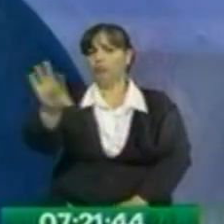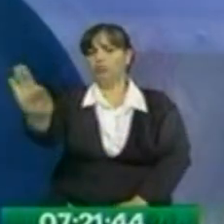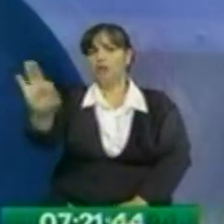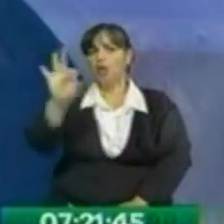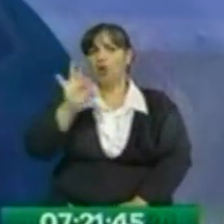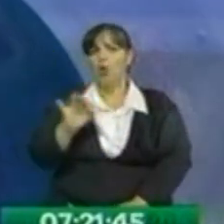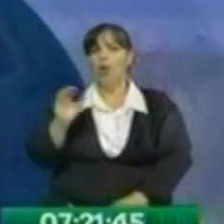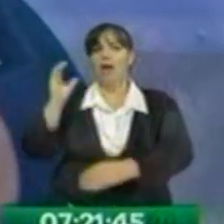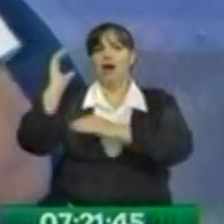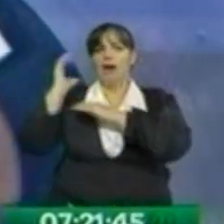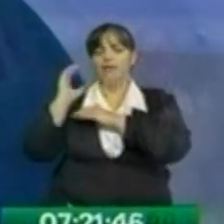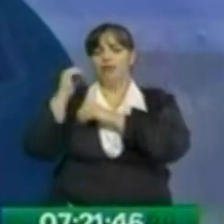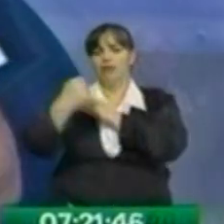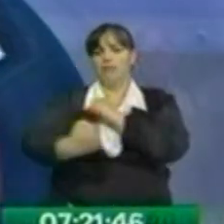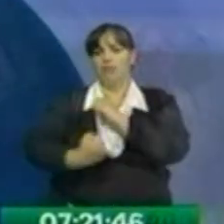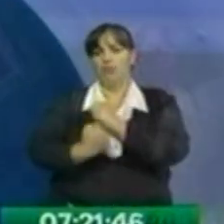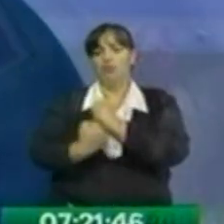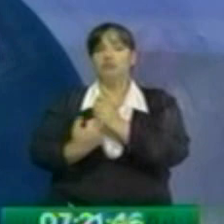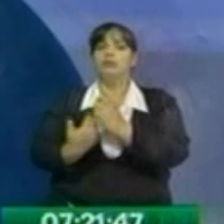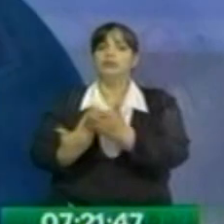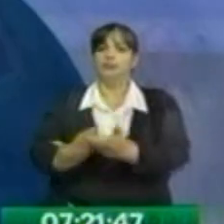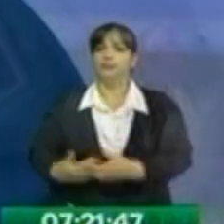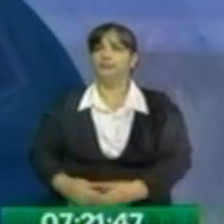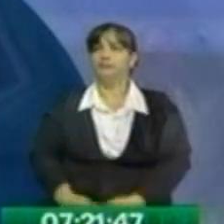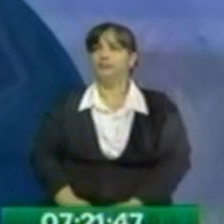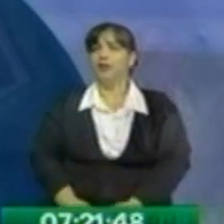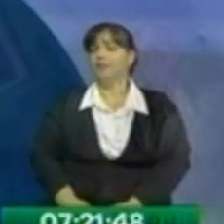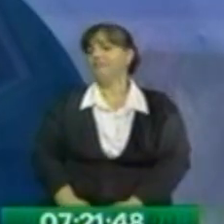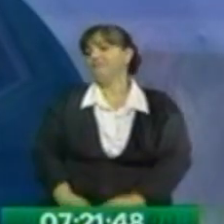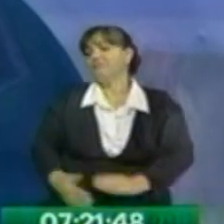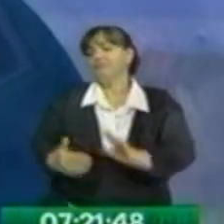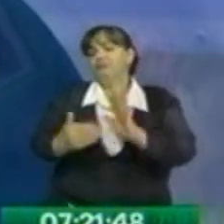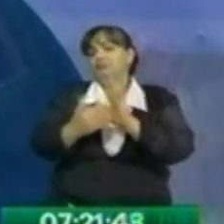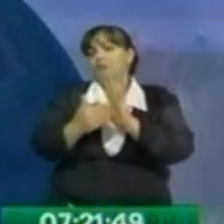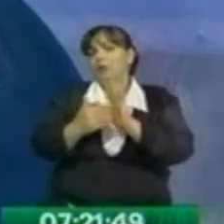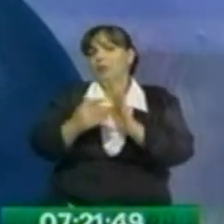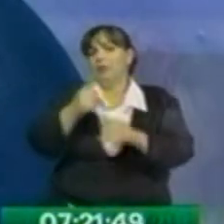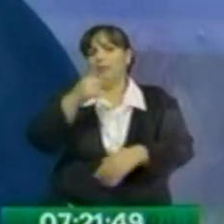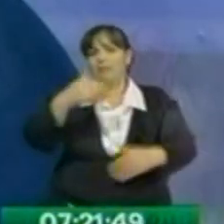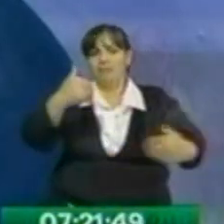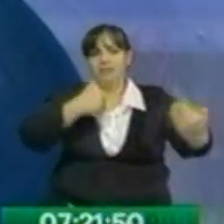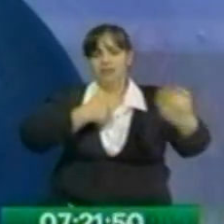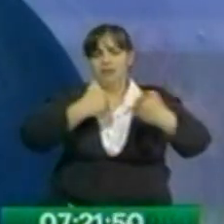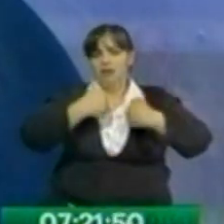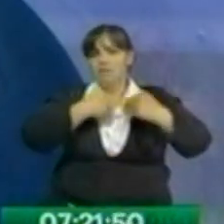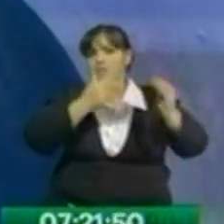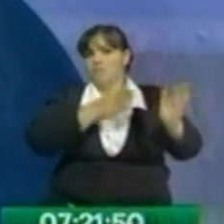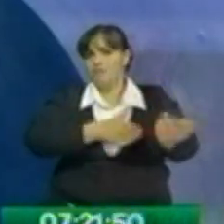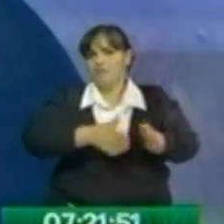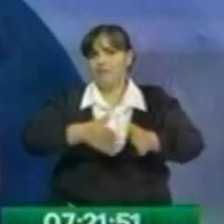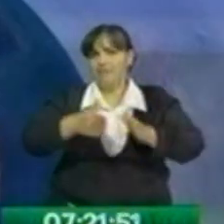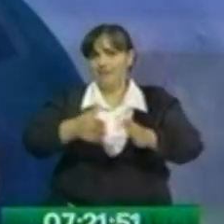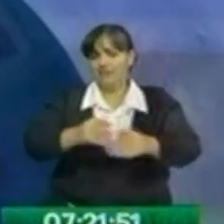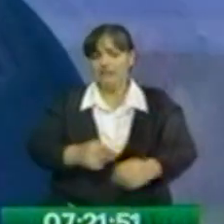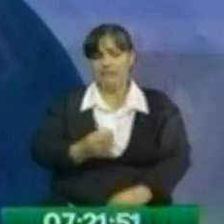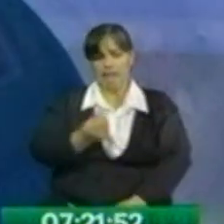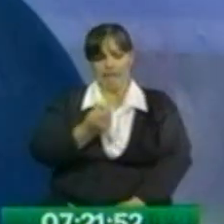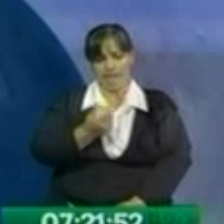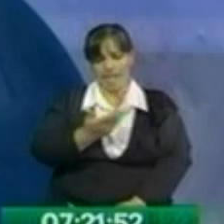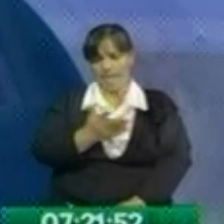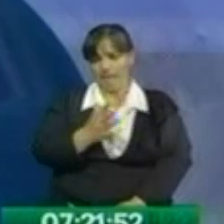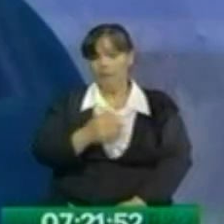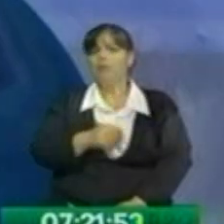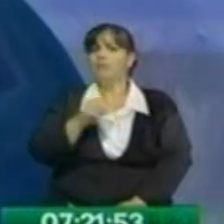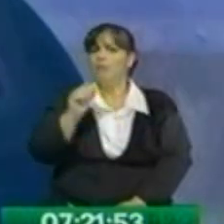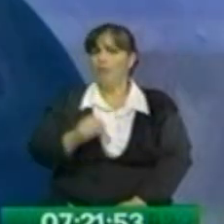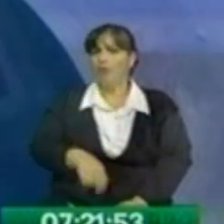endeudarse para una casa que endeudarse para construir, por ejemplo, una obra de teatro, ¿no? Y tercero, tiene que ver con el no